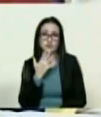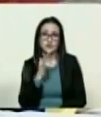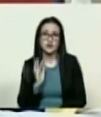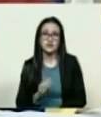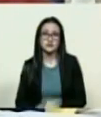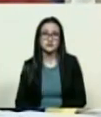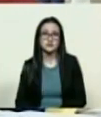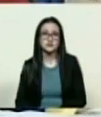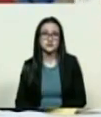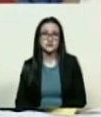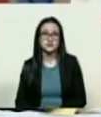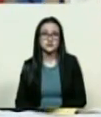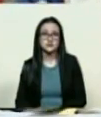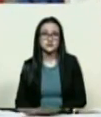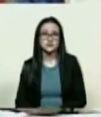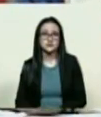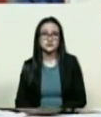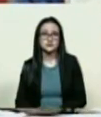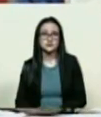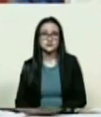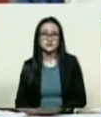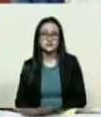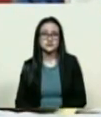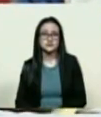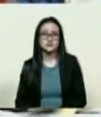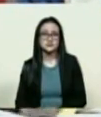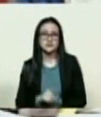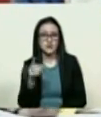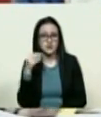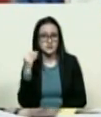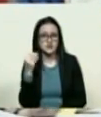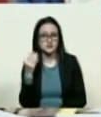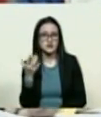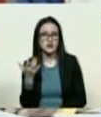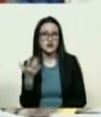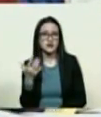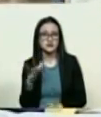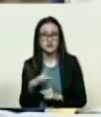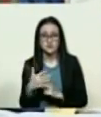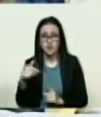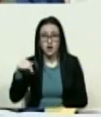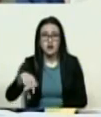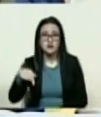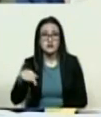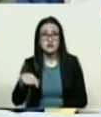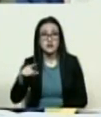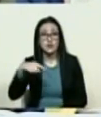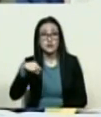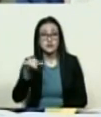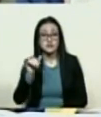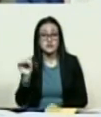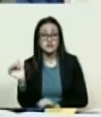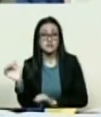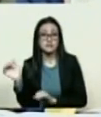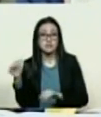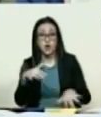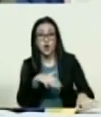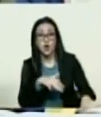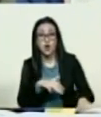Por ejemplo, voy a decirle aquí, perdóneme que sea tan trágico, pero si ellos pensaran en hacer algo en este sitio, en este momento, a ustedes les cae.